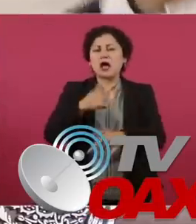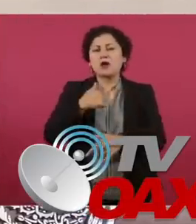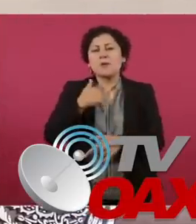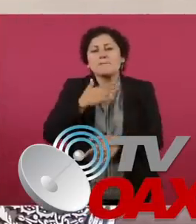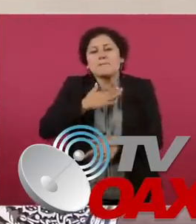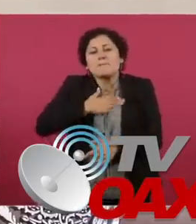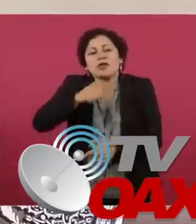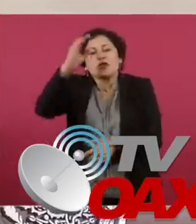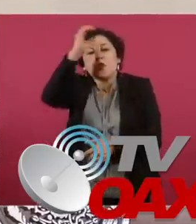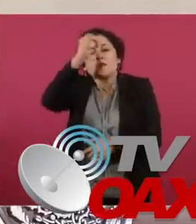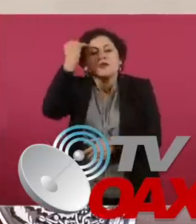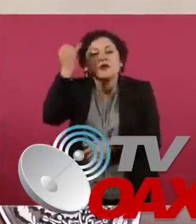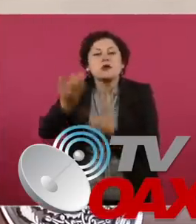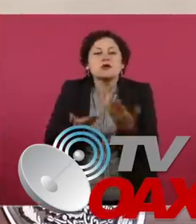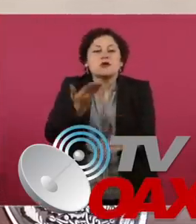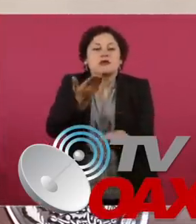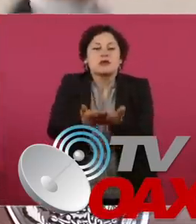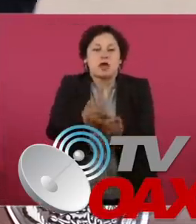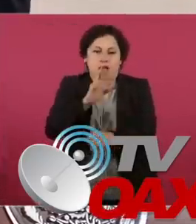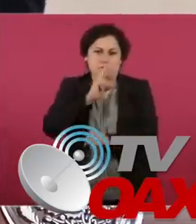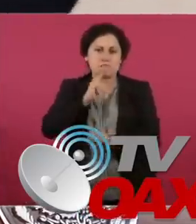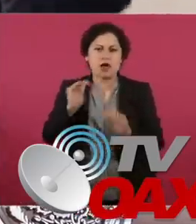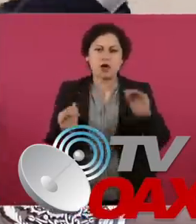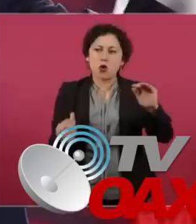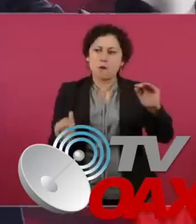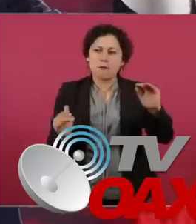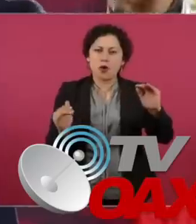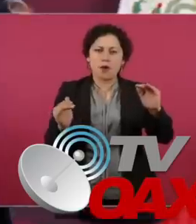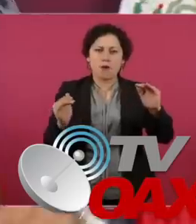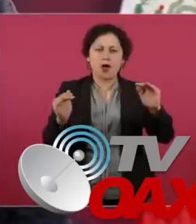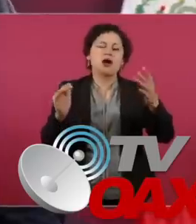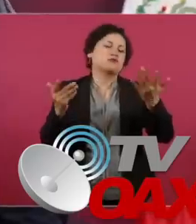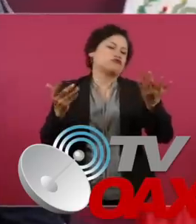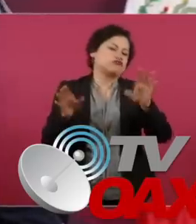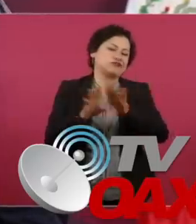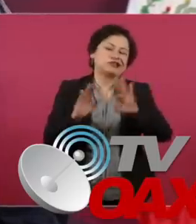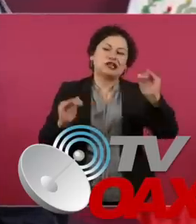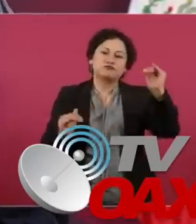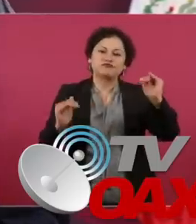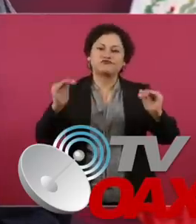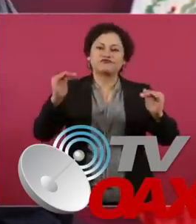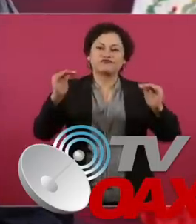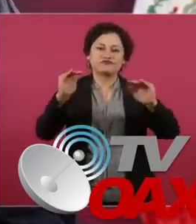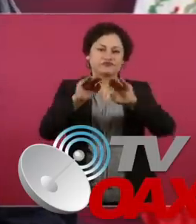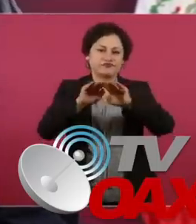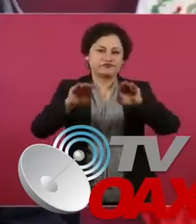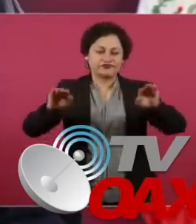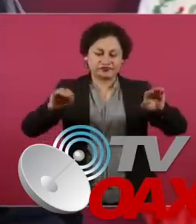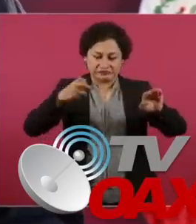Eso es mi opinión, para mantener la paz en el mundo.